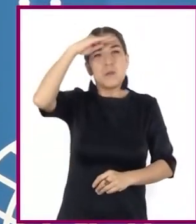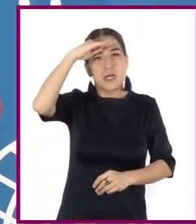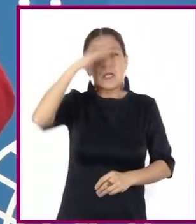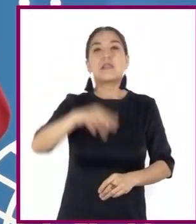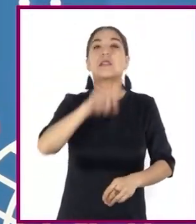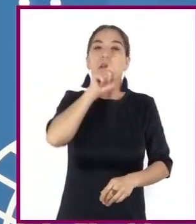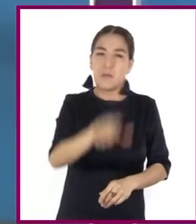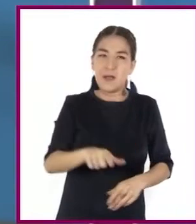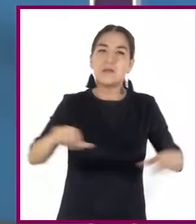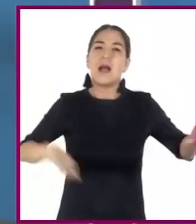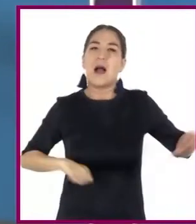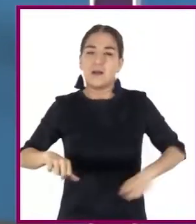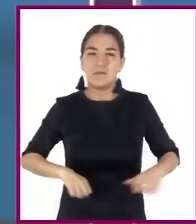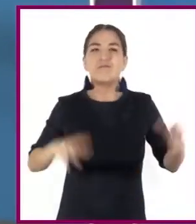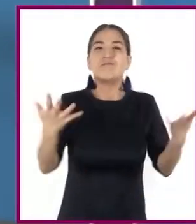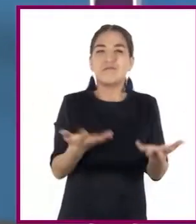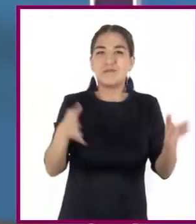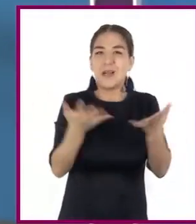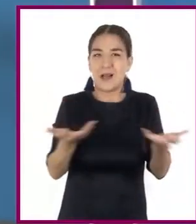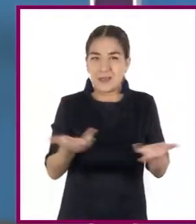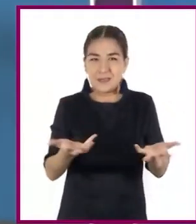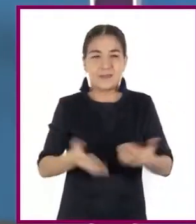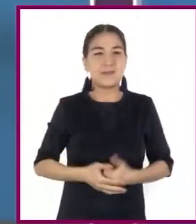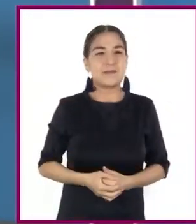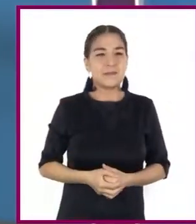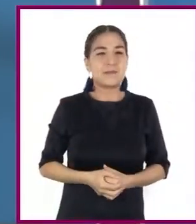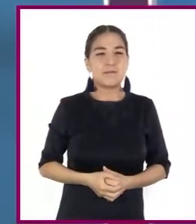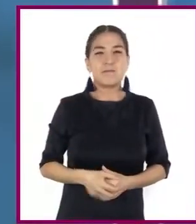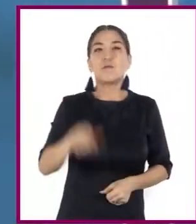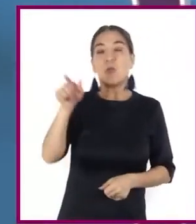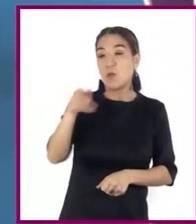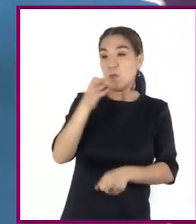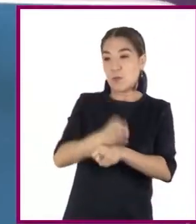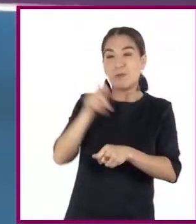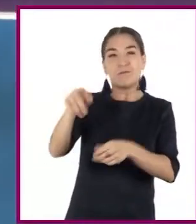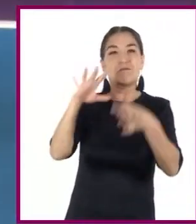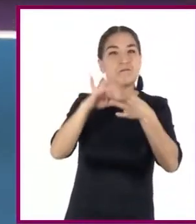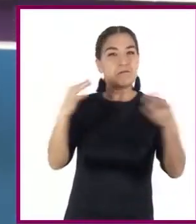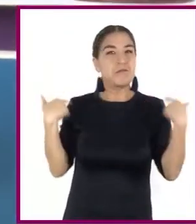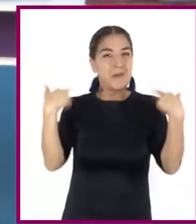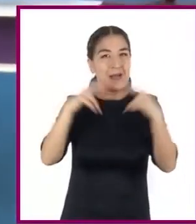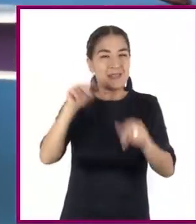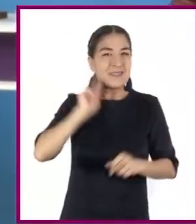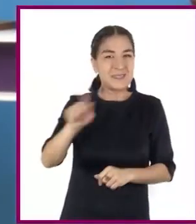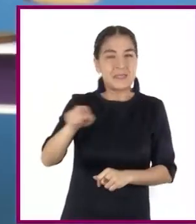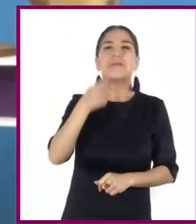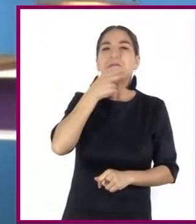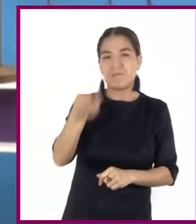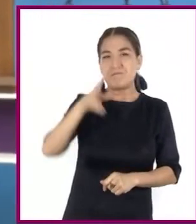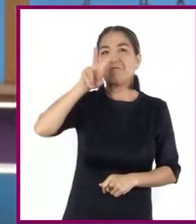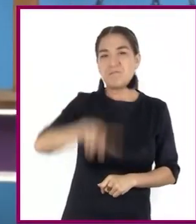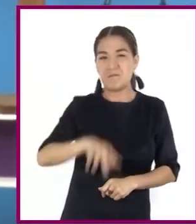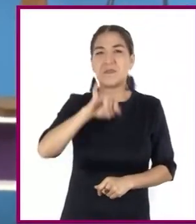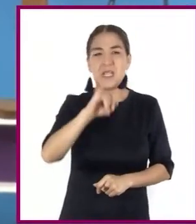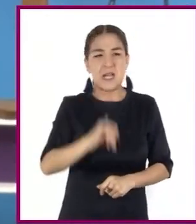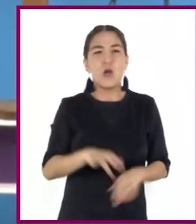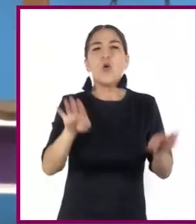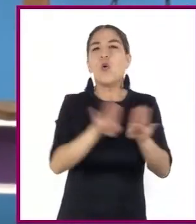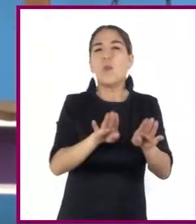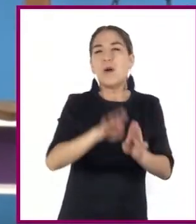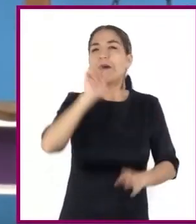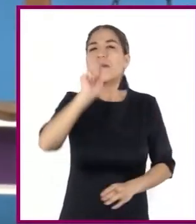y actuar. Es muy acertado lo que dice la maestra Michelle, ya que va de la mano con